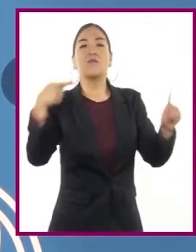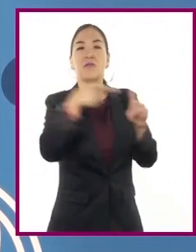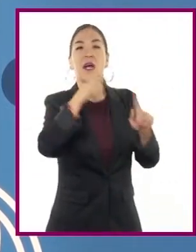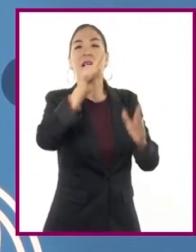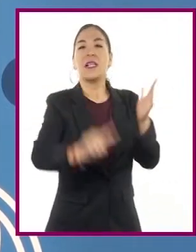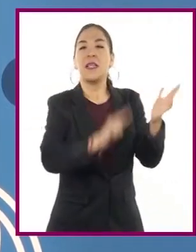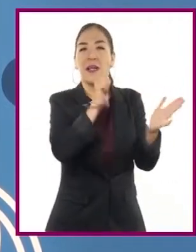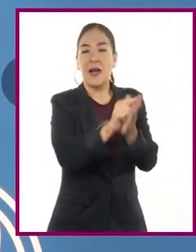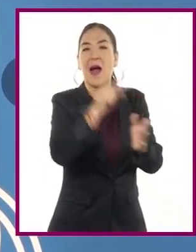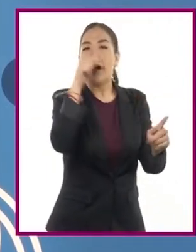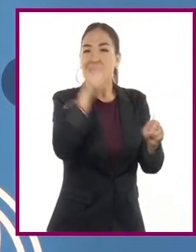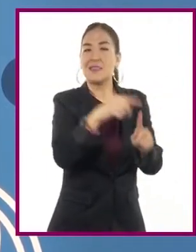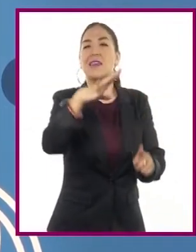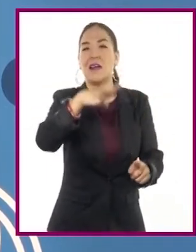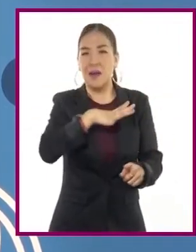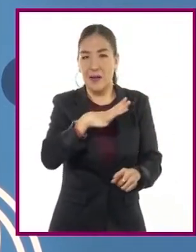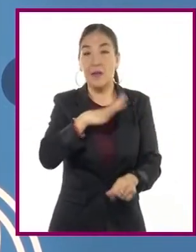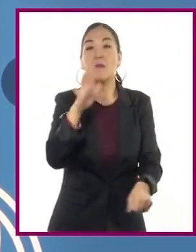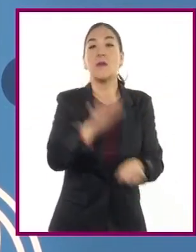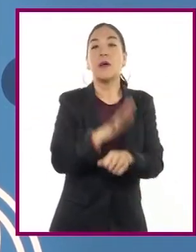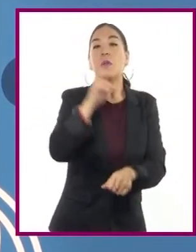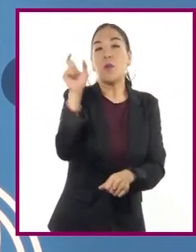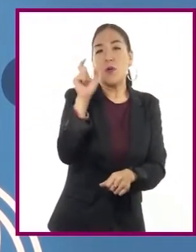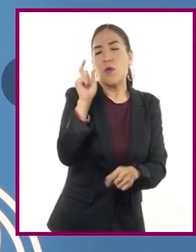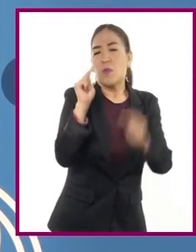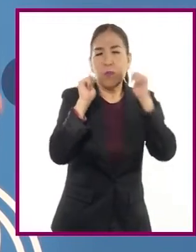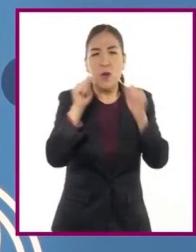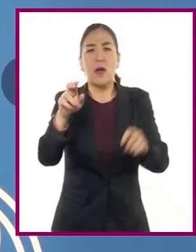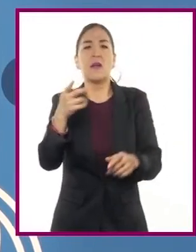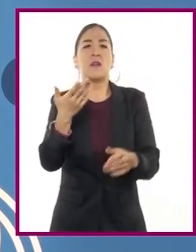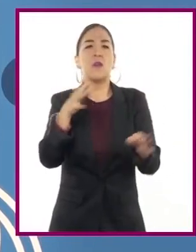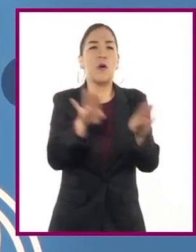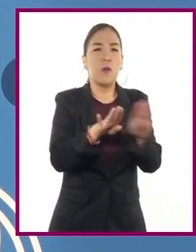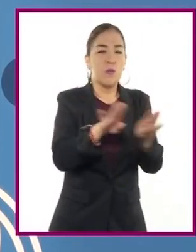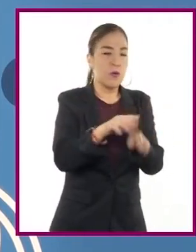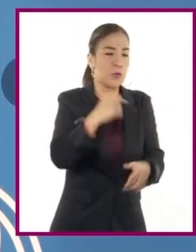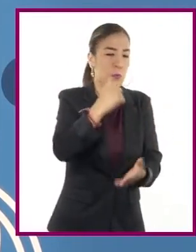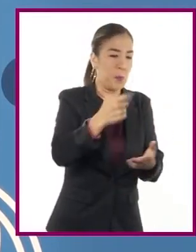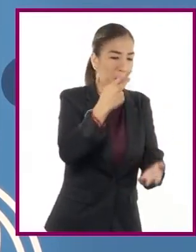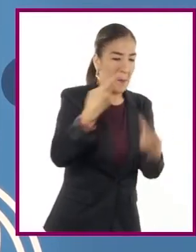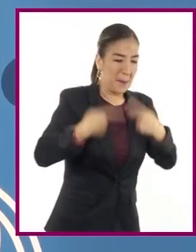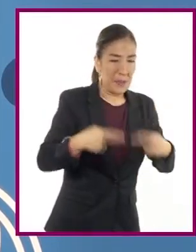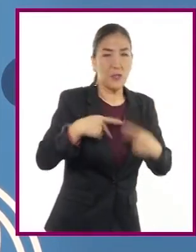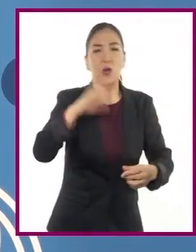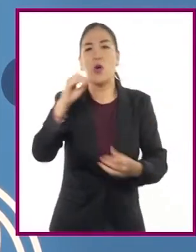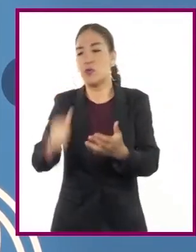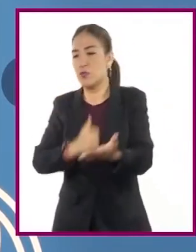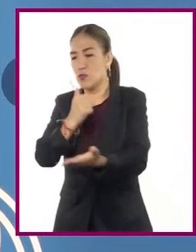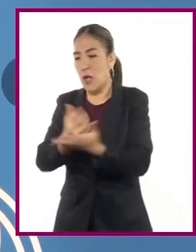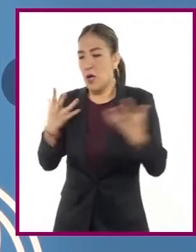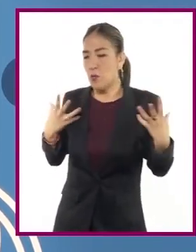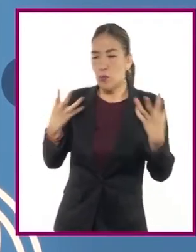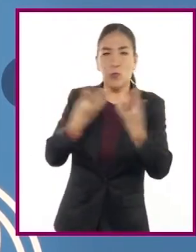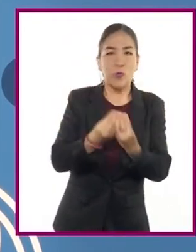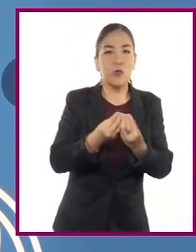impartición de justicia, ya sea entre particulares o entre ciudadanas y ciudadanos, contra el abuso de autoridad o por